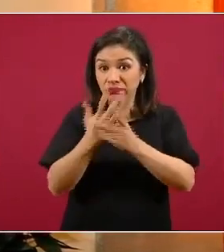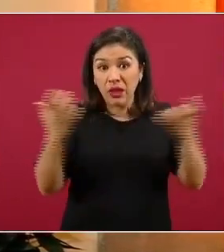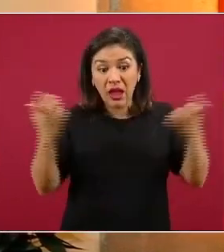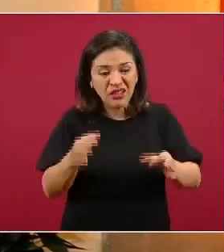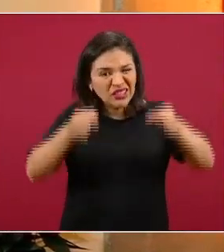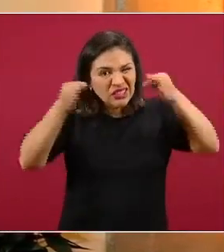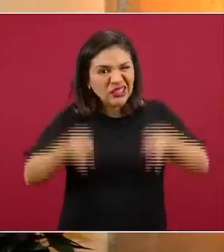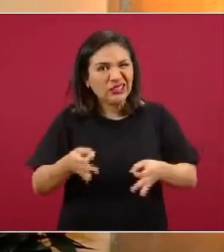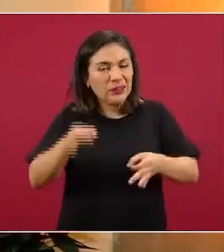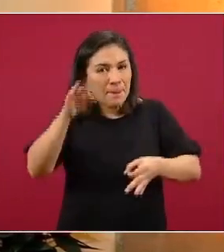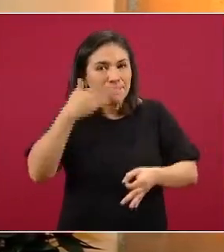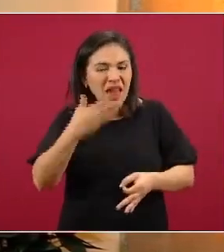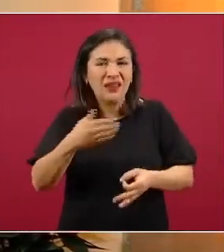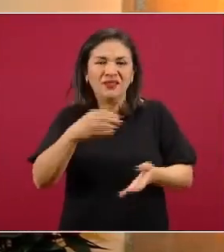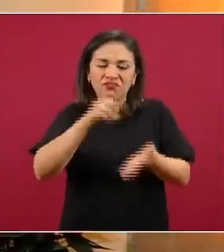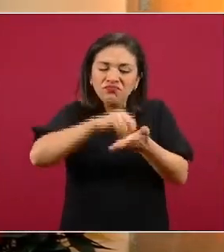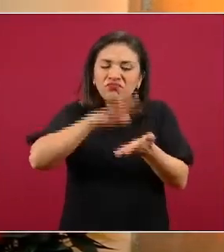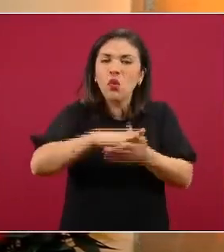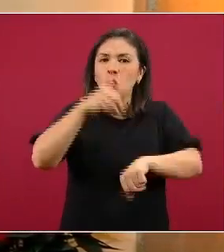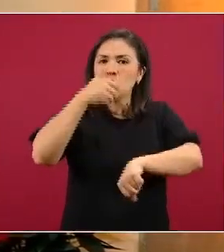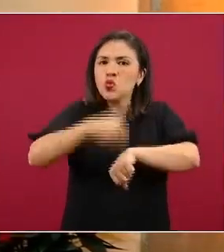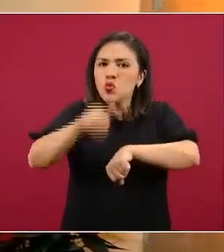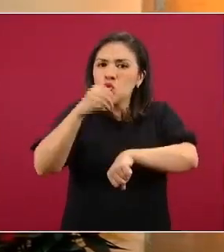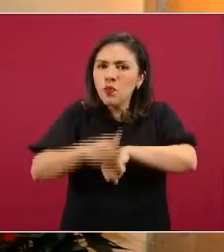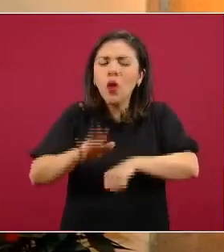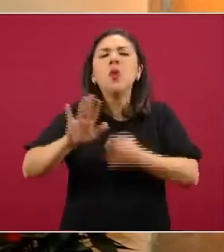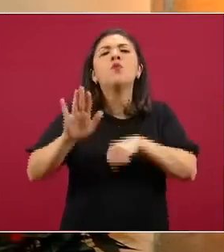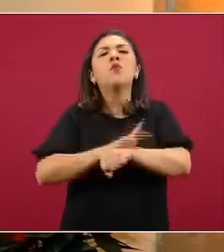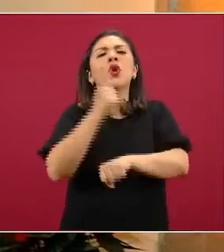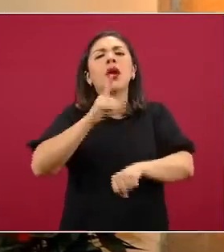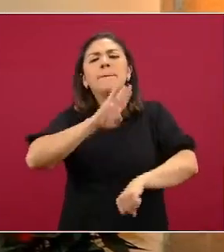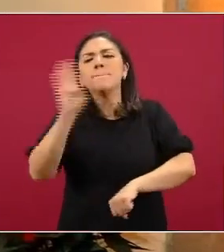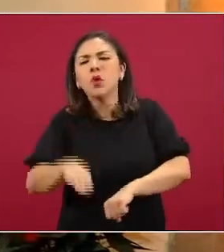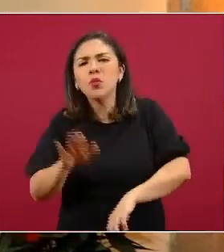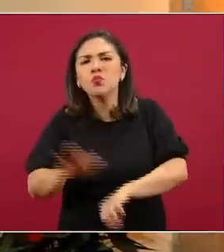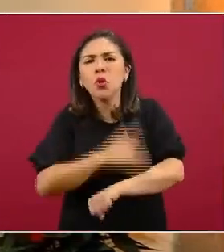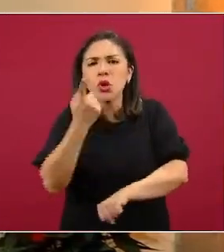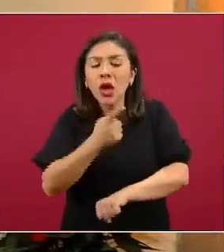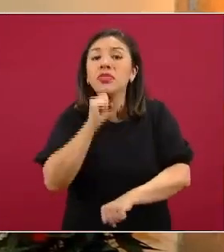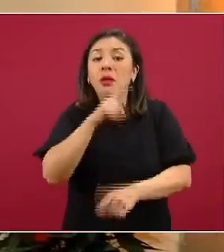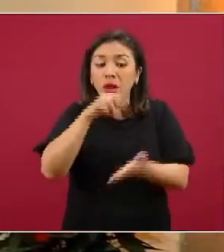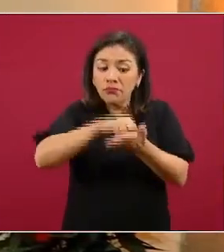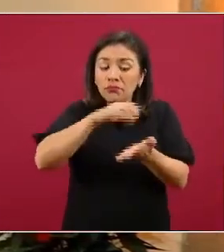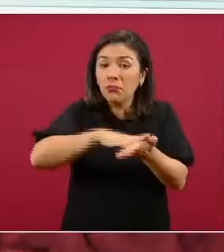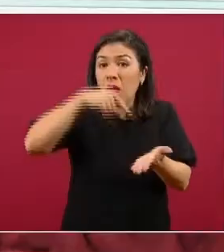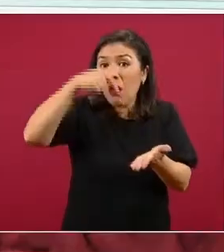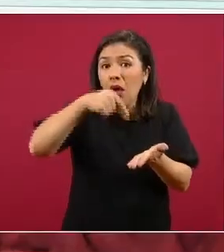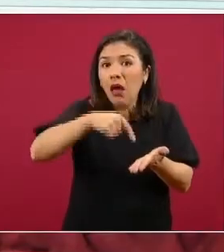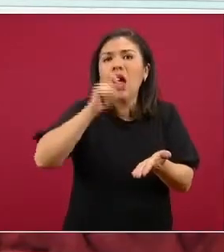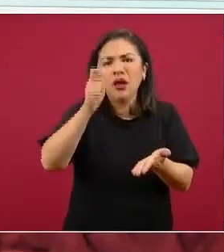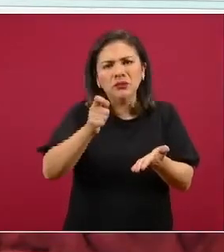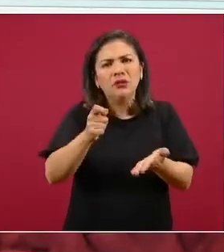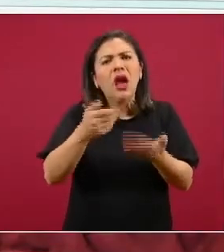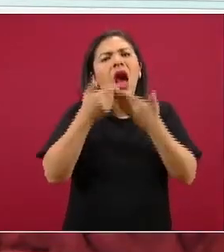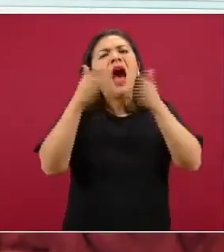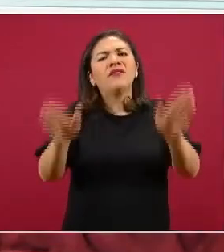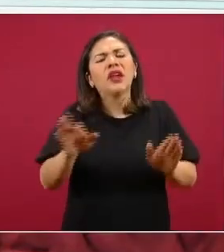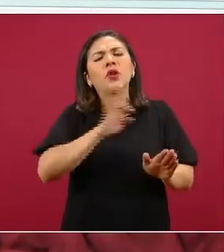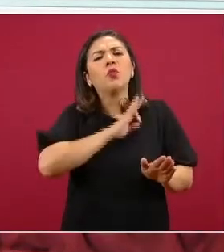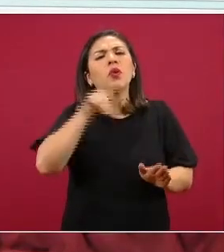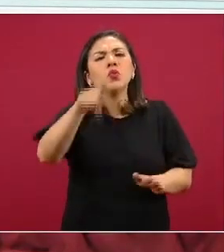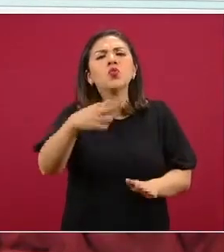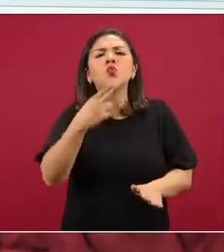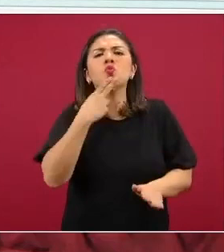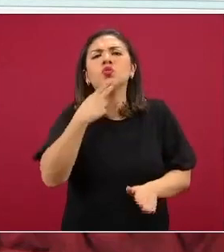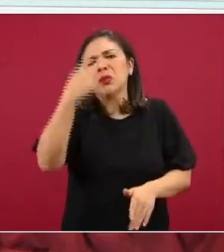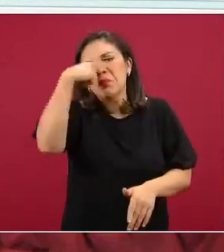oficial. Y publican no solamente el número, las causas, sino también tiene una base de datos abierta que se puede utilizar